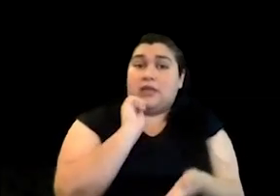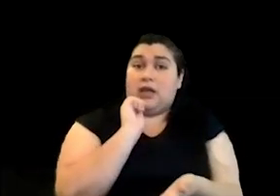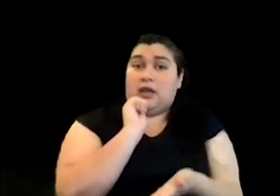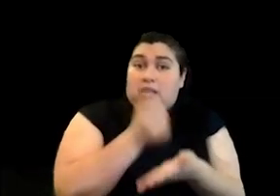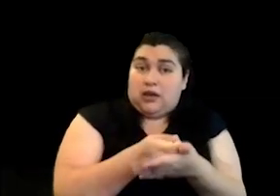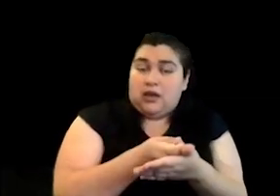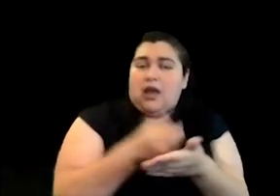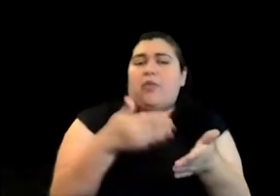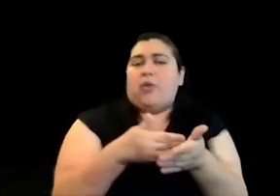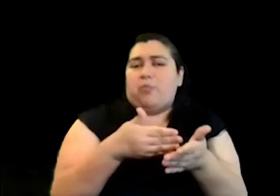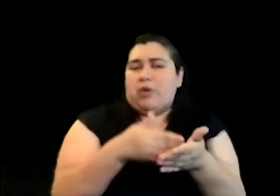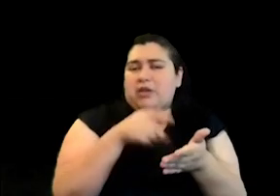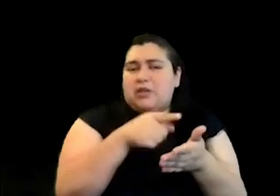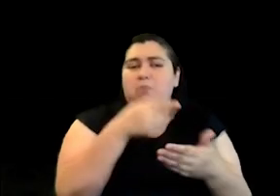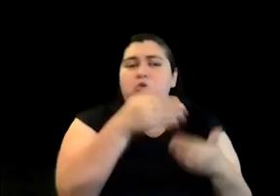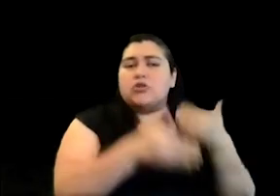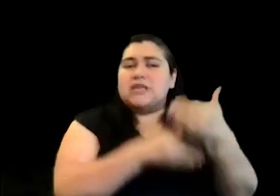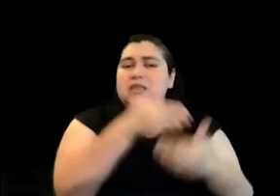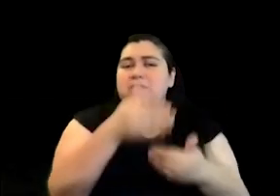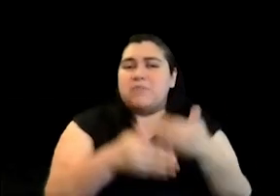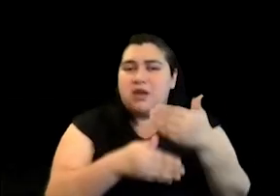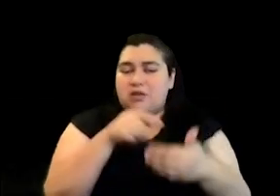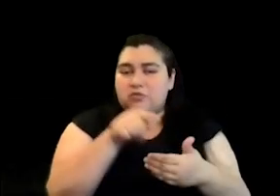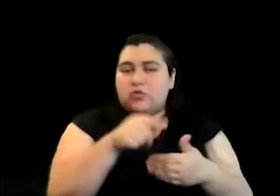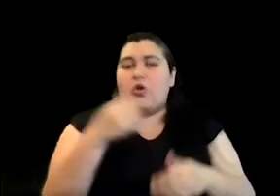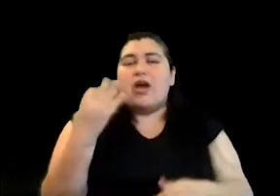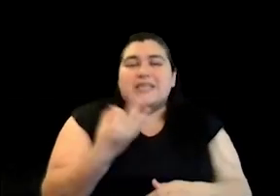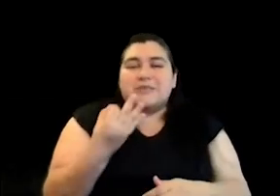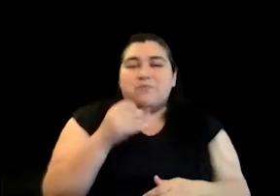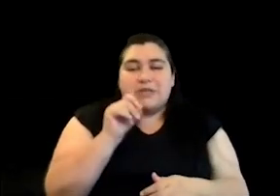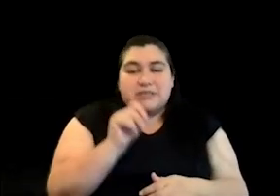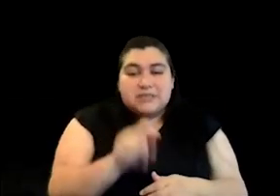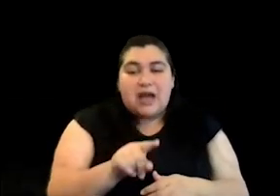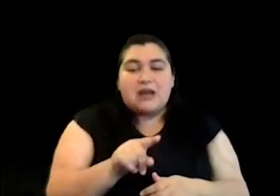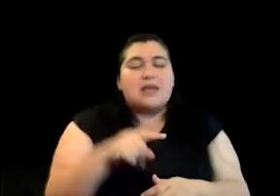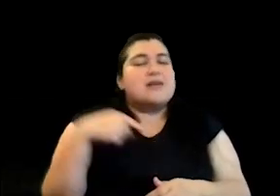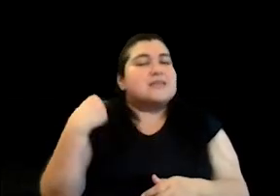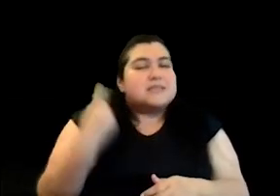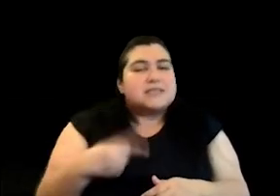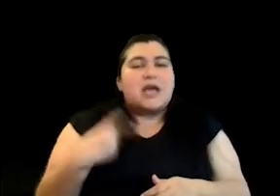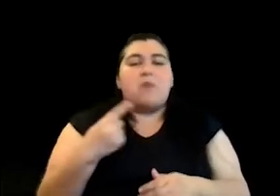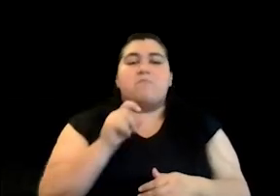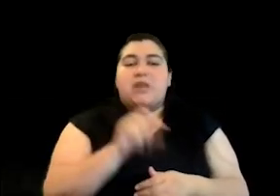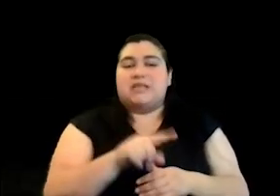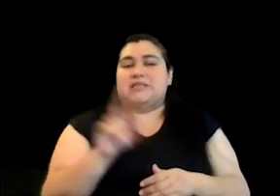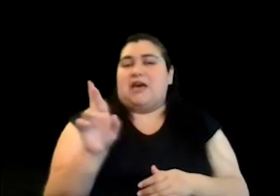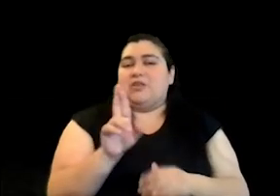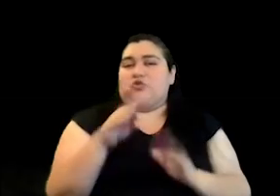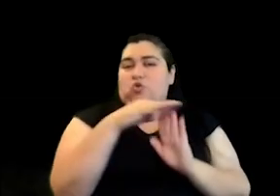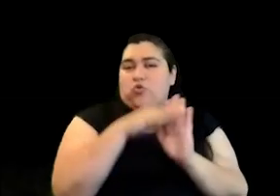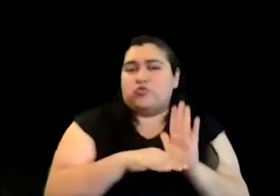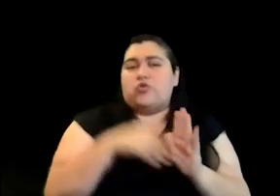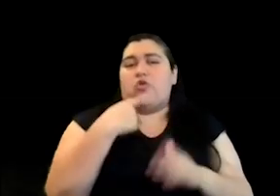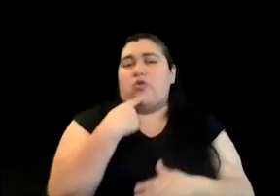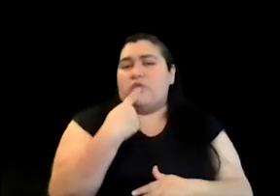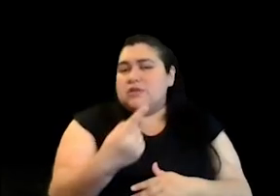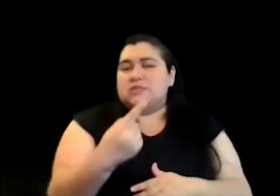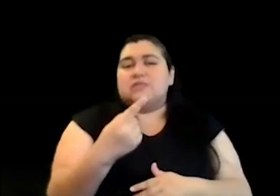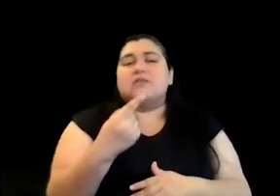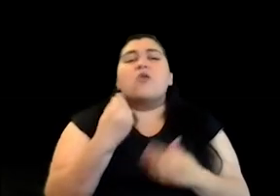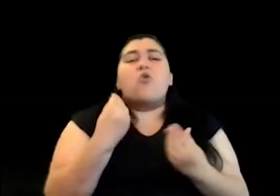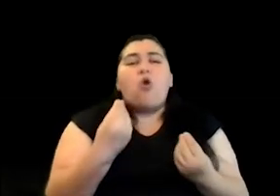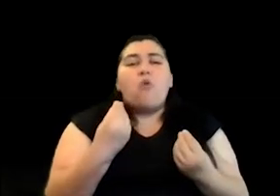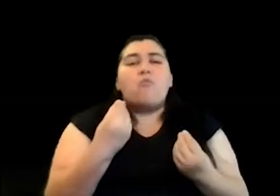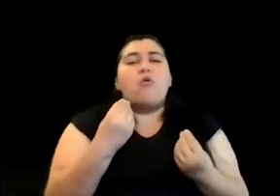siguiendo un procedimiento específico, siempre esa resolución dispuso cuál era la